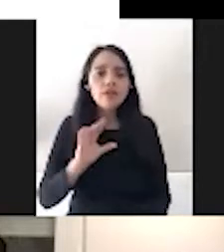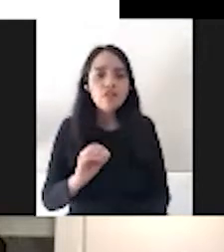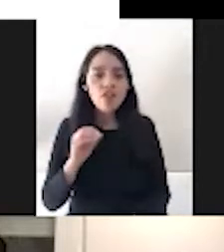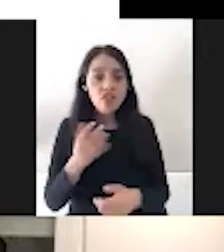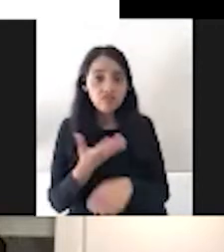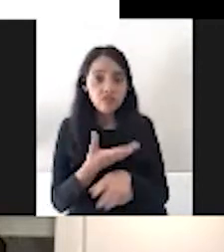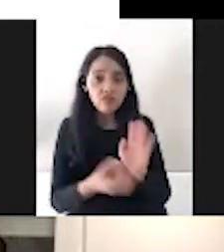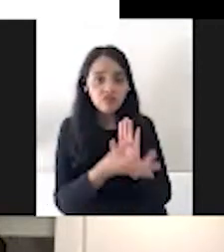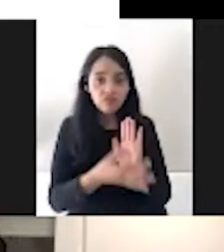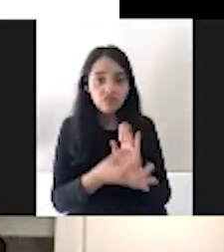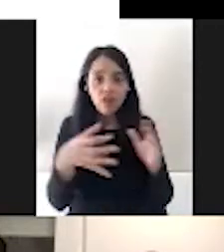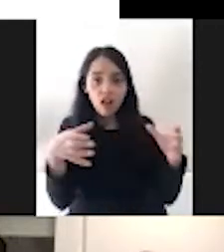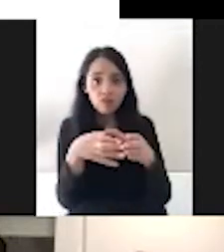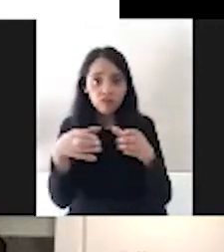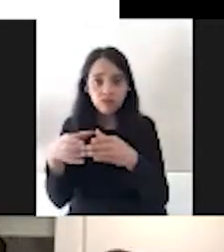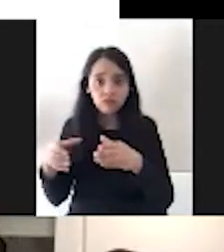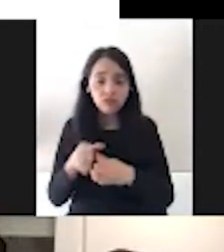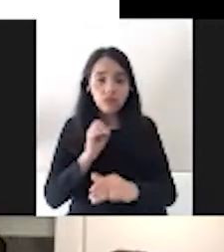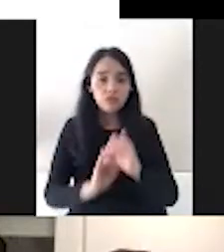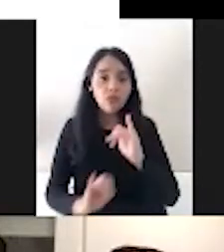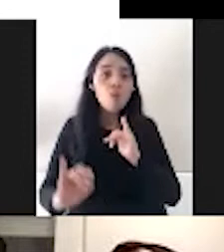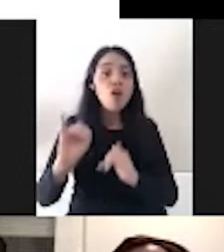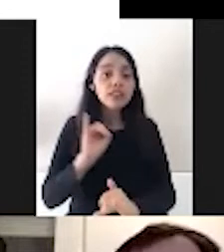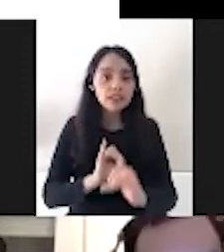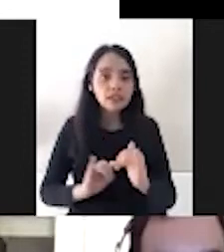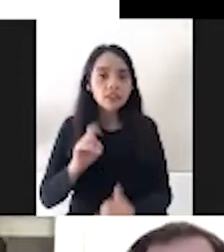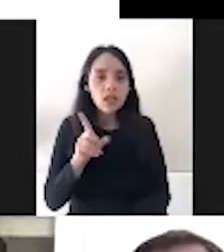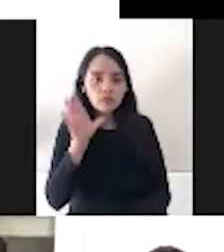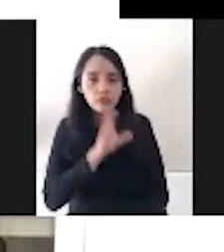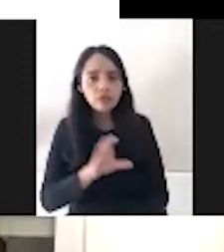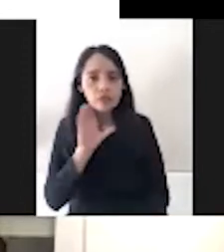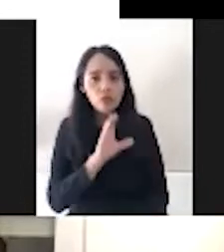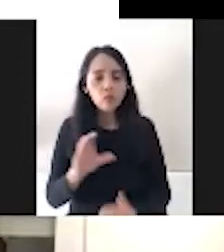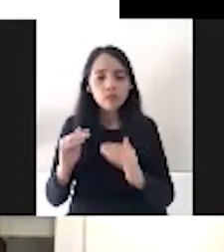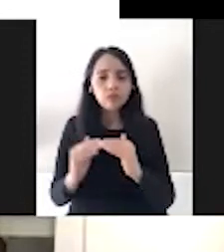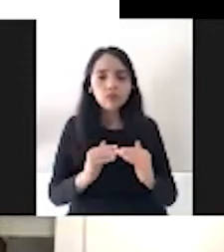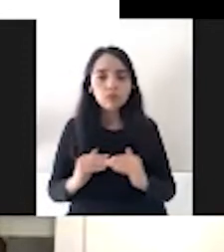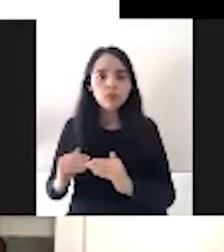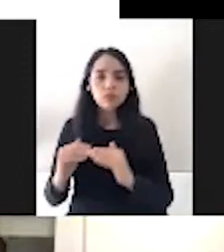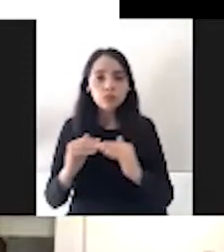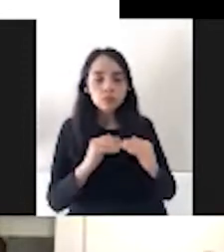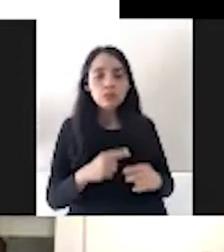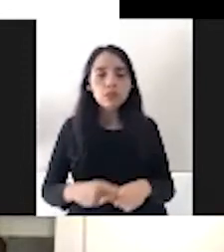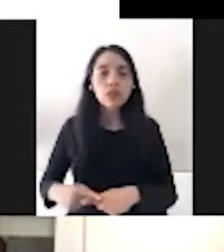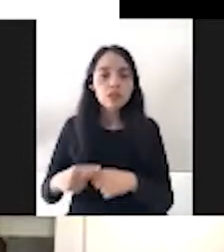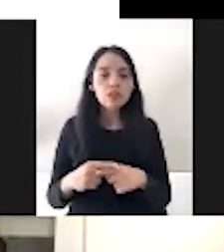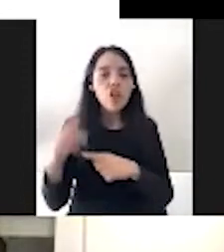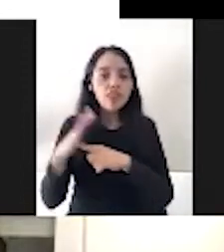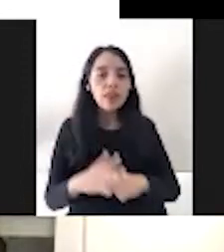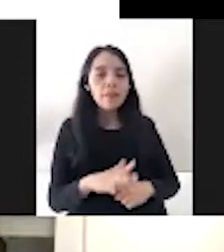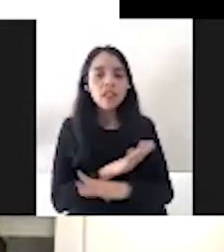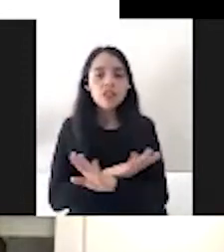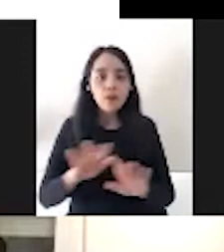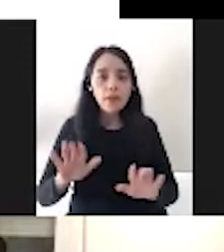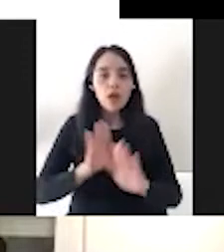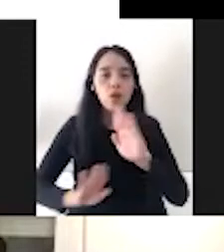de convenciones de carácter más general que buscaba la igualdad en la sociedad, eliminar la discriminación, ¿no es cierto?, proteger a las personas